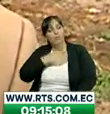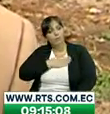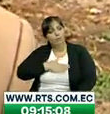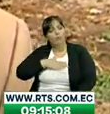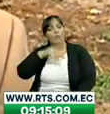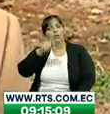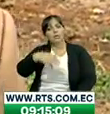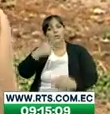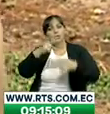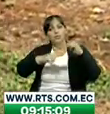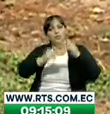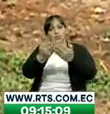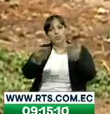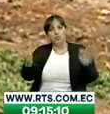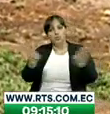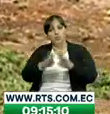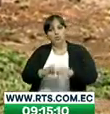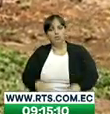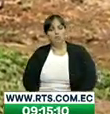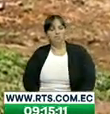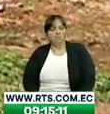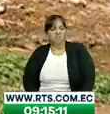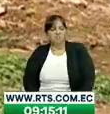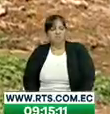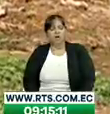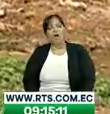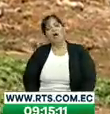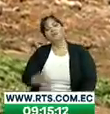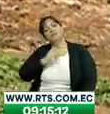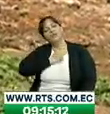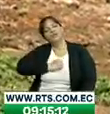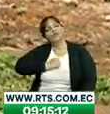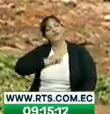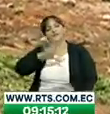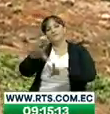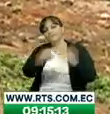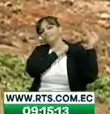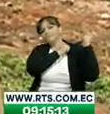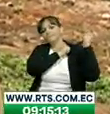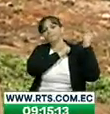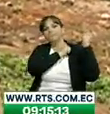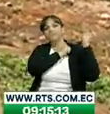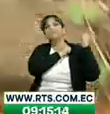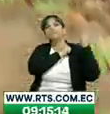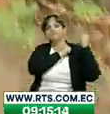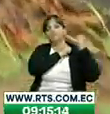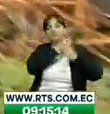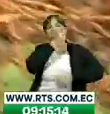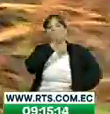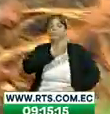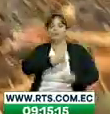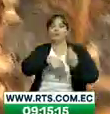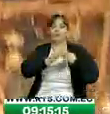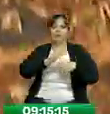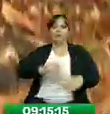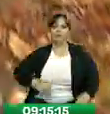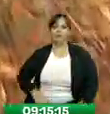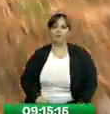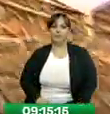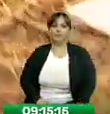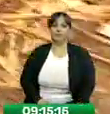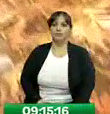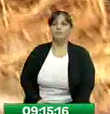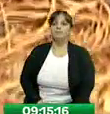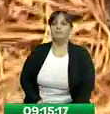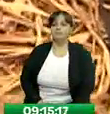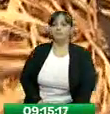y entonces pues aquí ya luego viendo las consecuencias porque va a terminar perdiendo su solar ya que éste va a ser rematado y hasta aquí esto se concrete como también